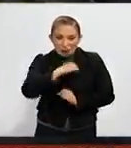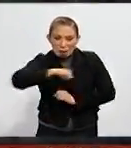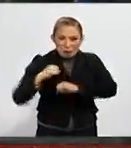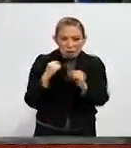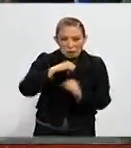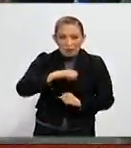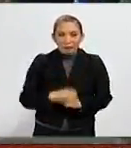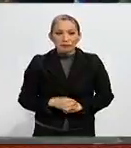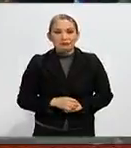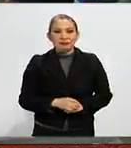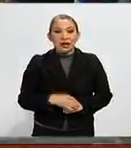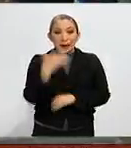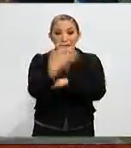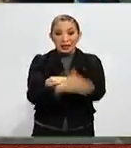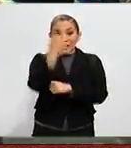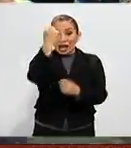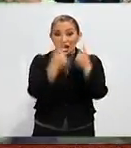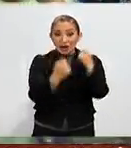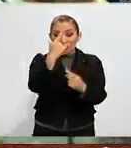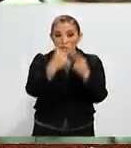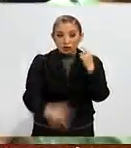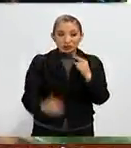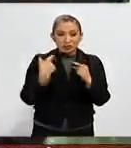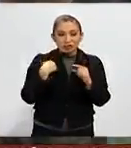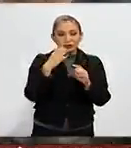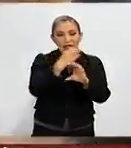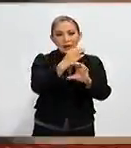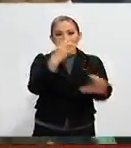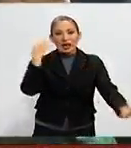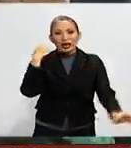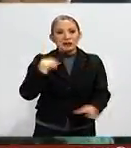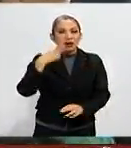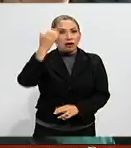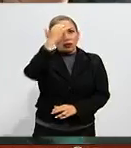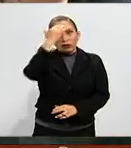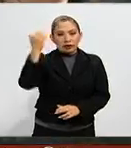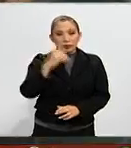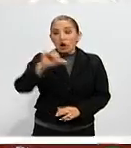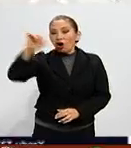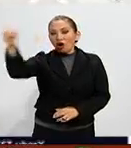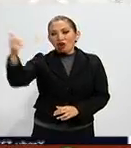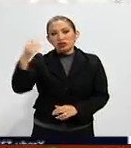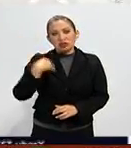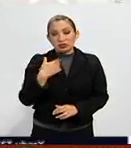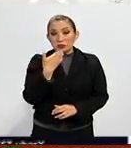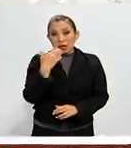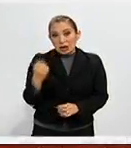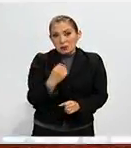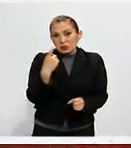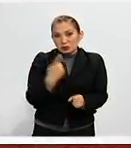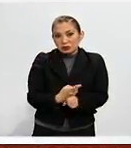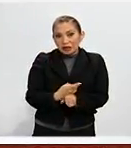empujar. Y mientras que para algunos el trayecto resultó ser toda una odisea, para otros fue una gran